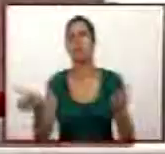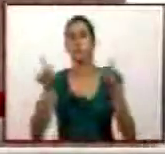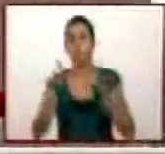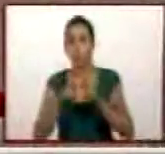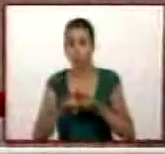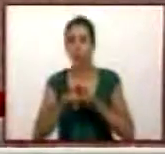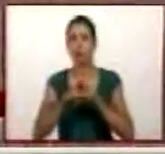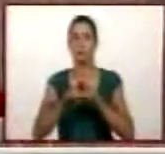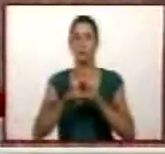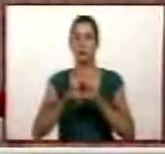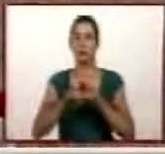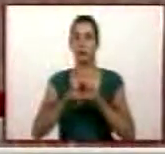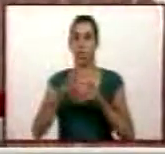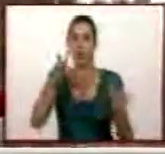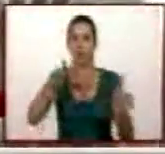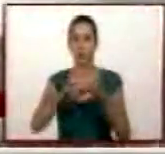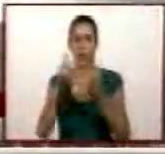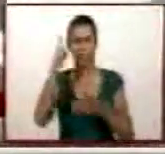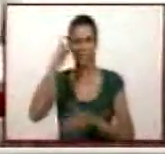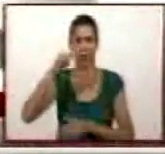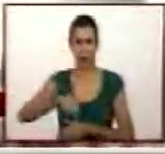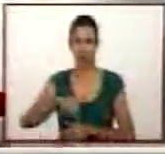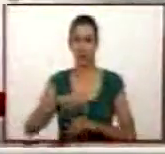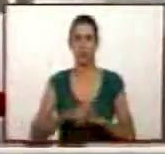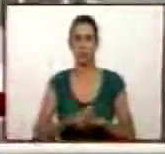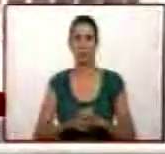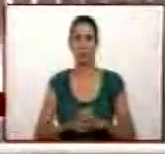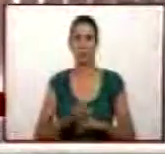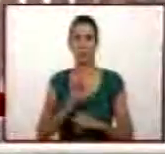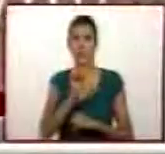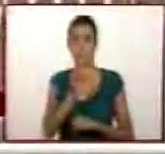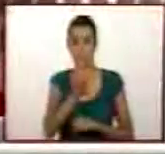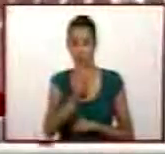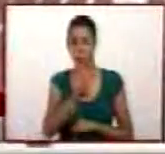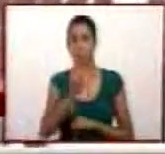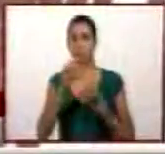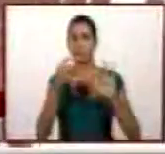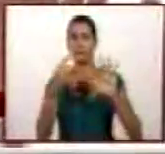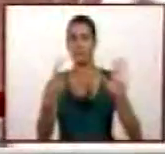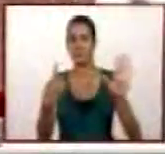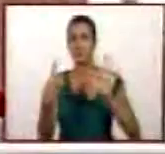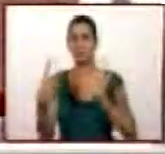manera, aprobamos en el día de hoy la cantidad de